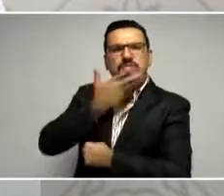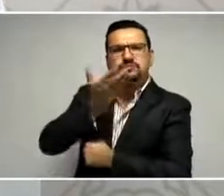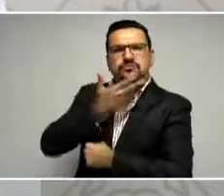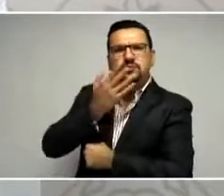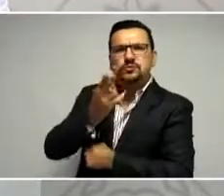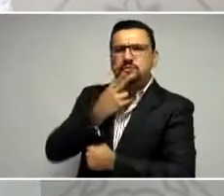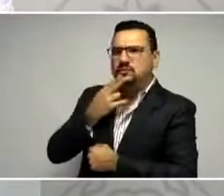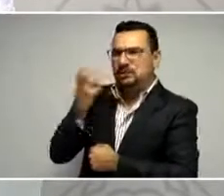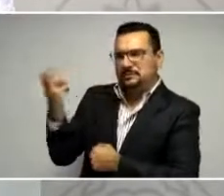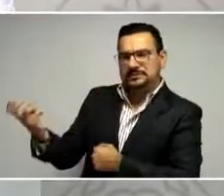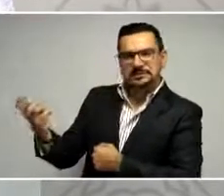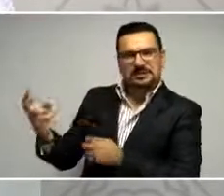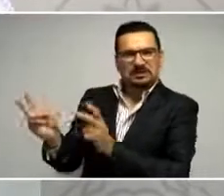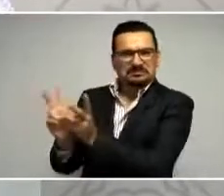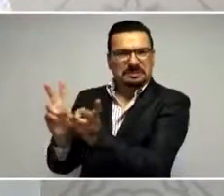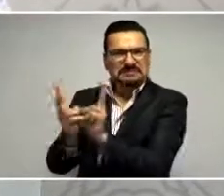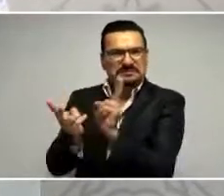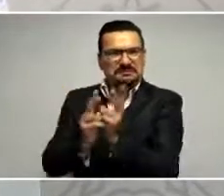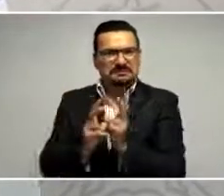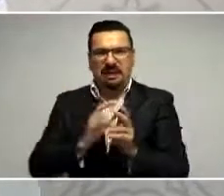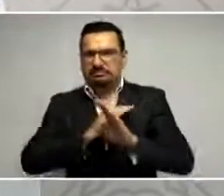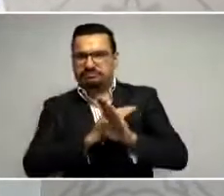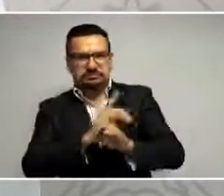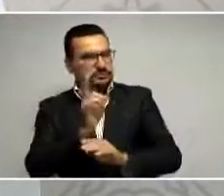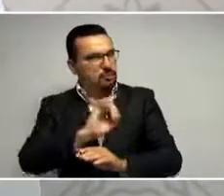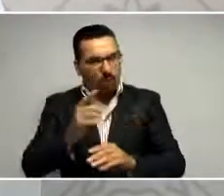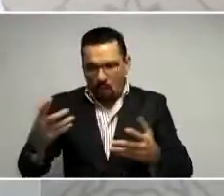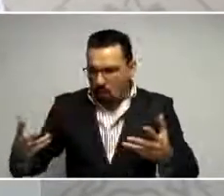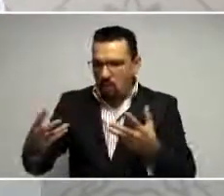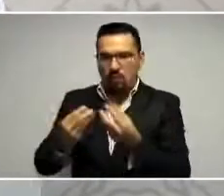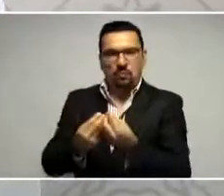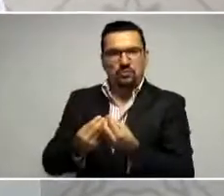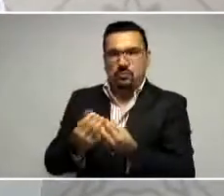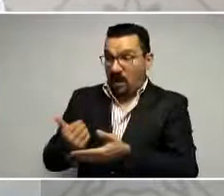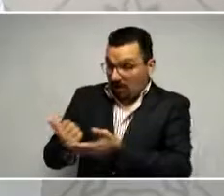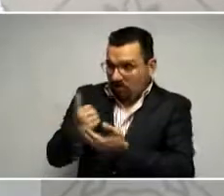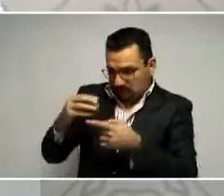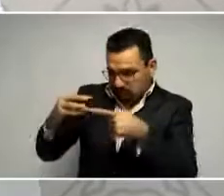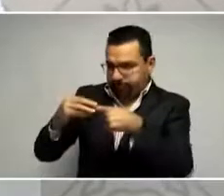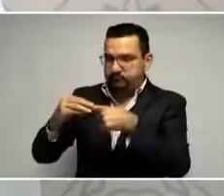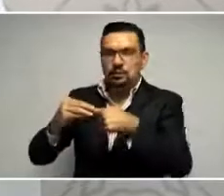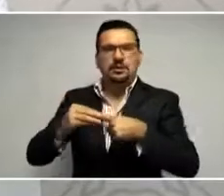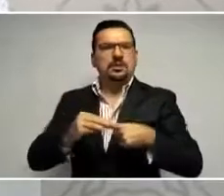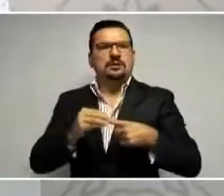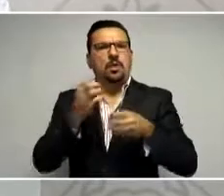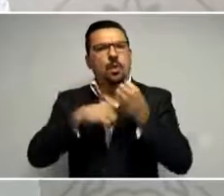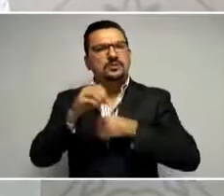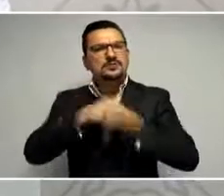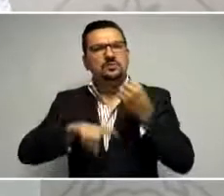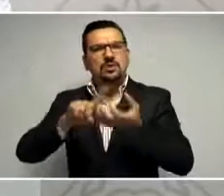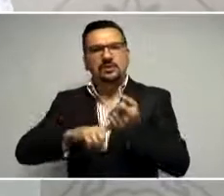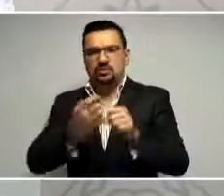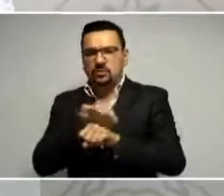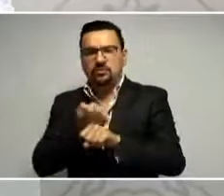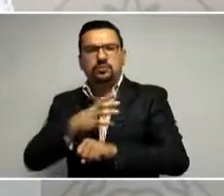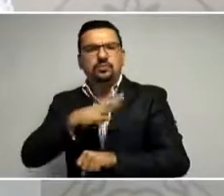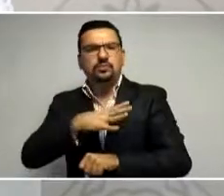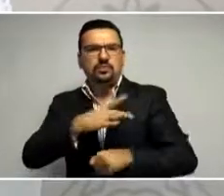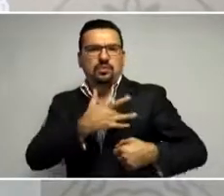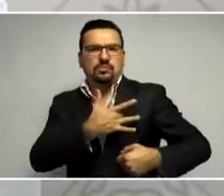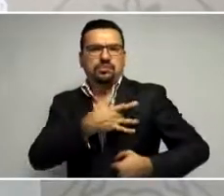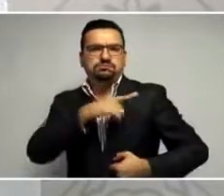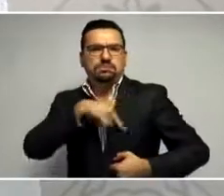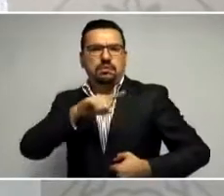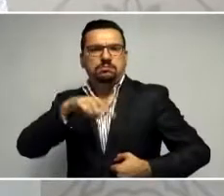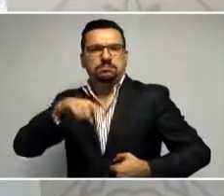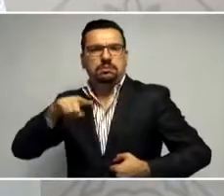sus vecinos la medición de saturación de oxígeno en la sangre y de la frecuencia